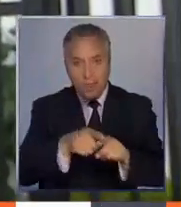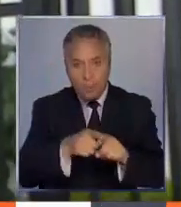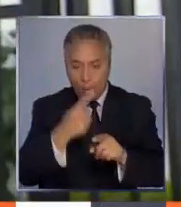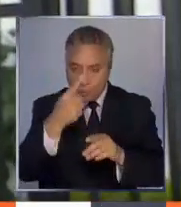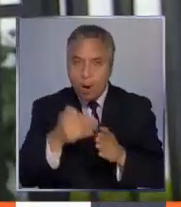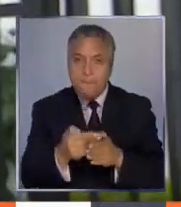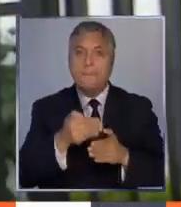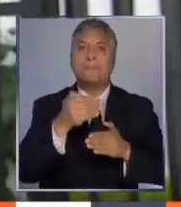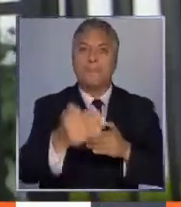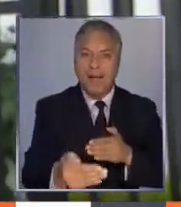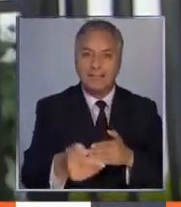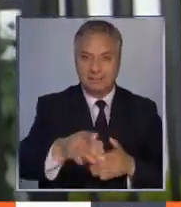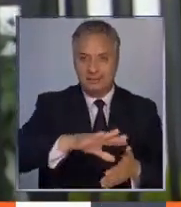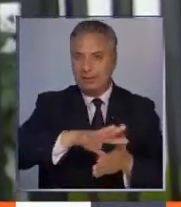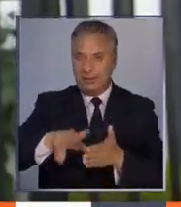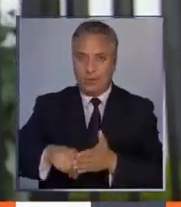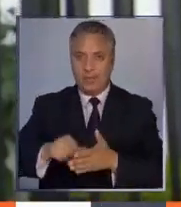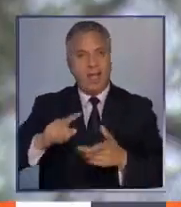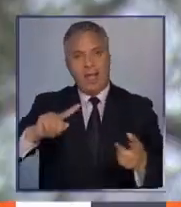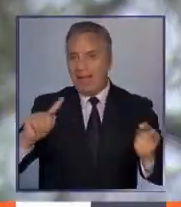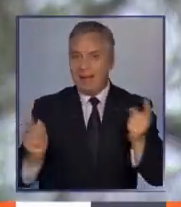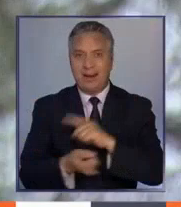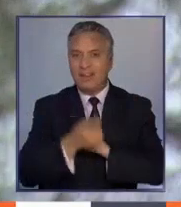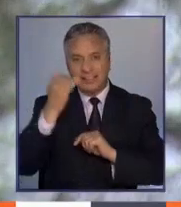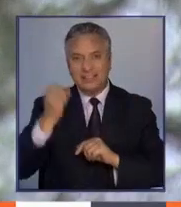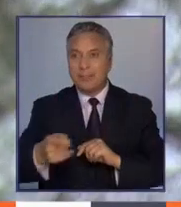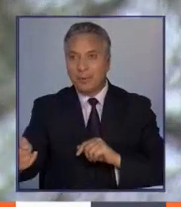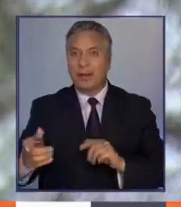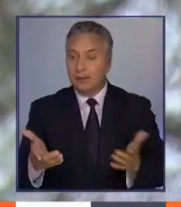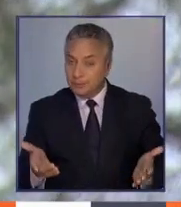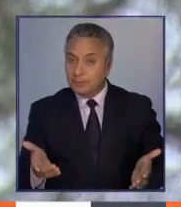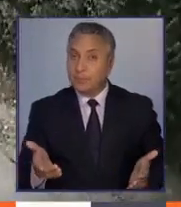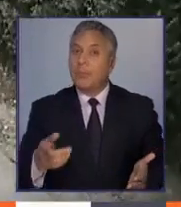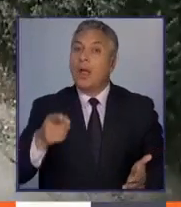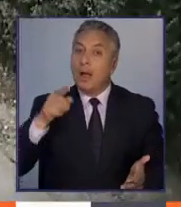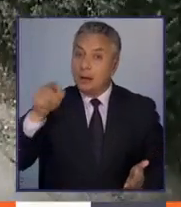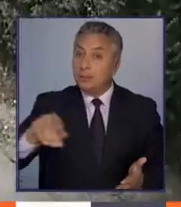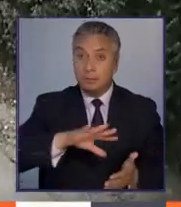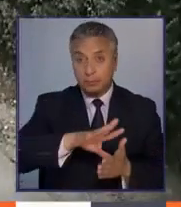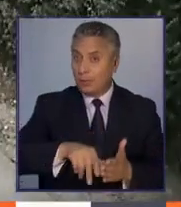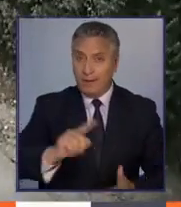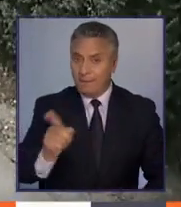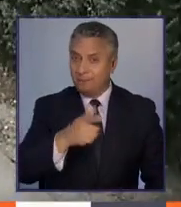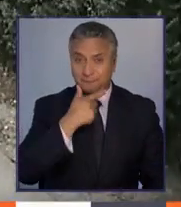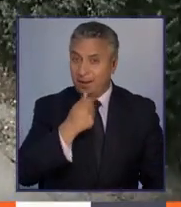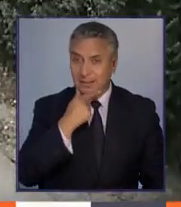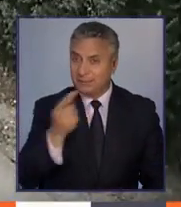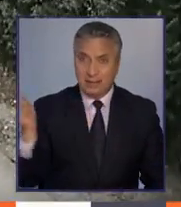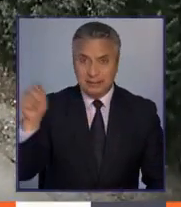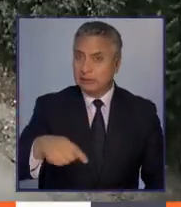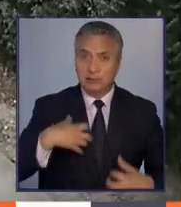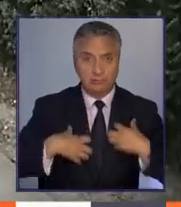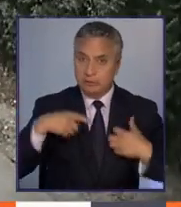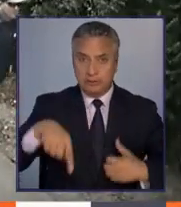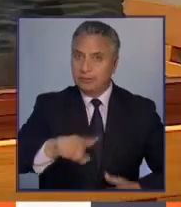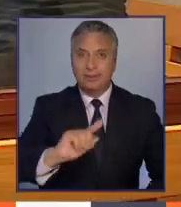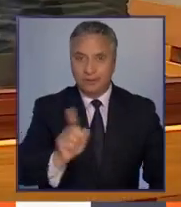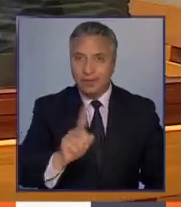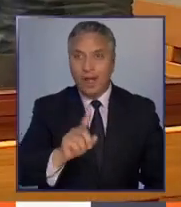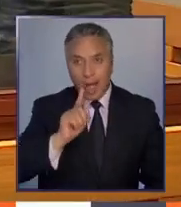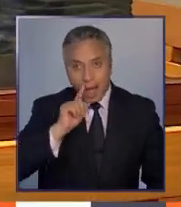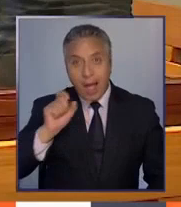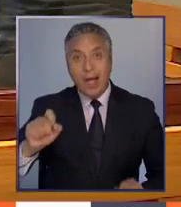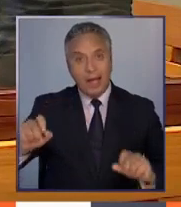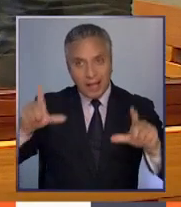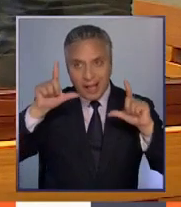de los delincuentes, ¿no? No que sea al revés como ha sido siempre. A los delincuentes ya no les será tan fácil venir a molestar aquí. La aparición en cámara de